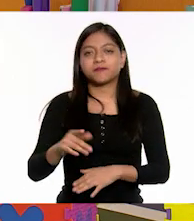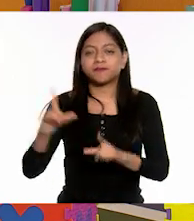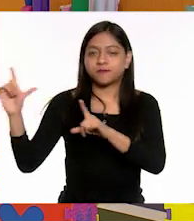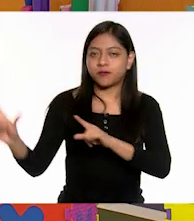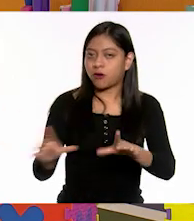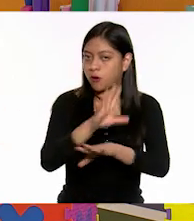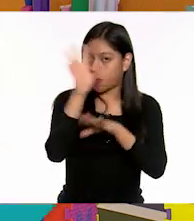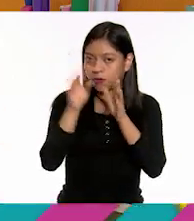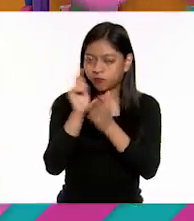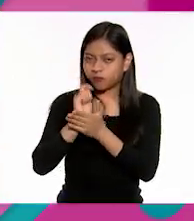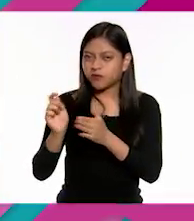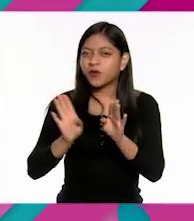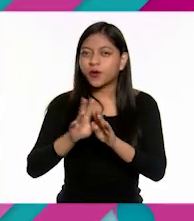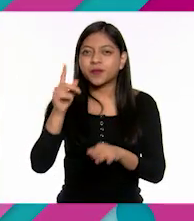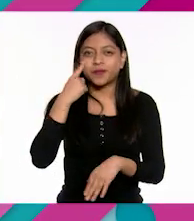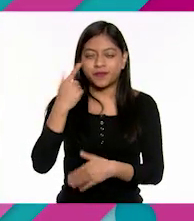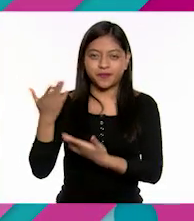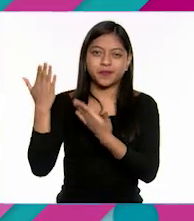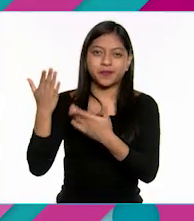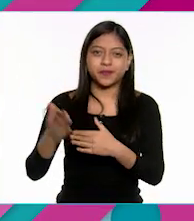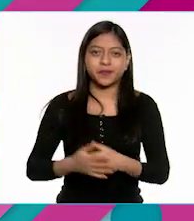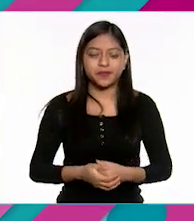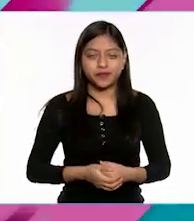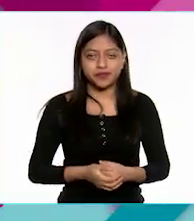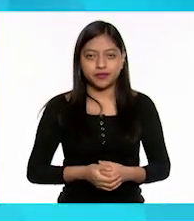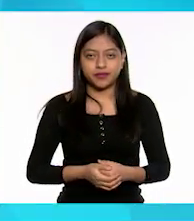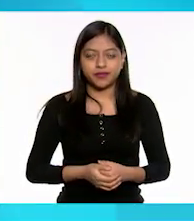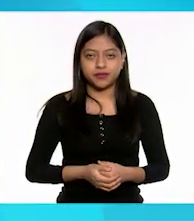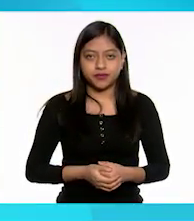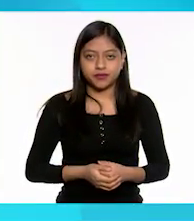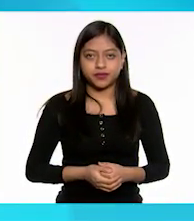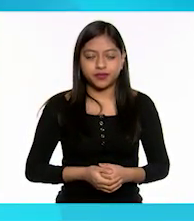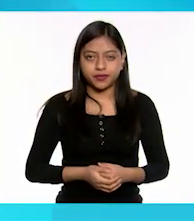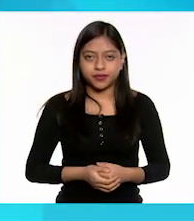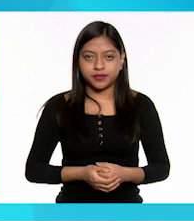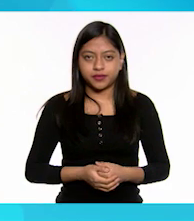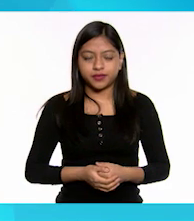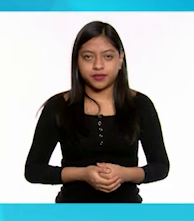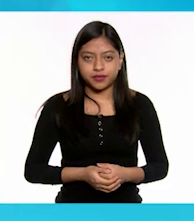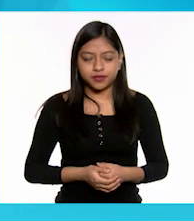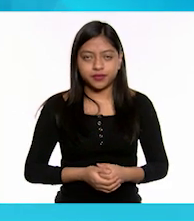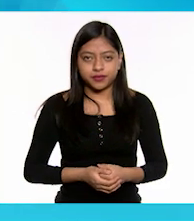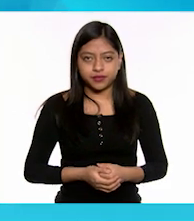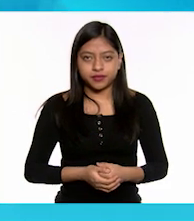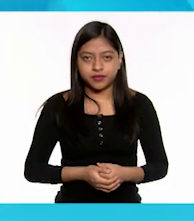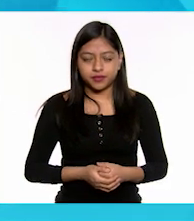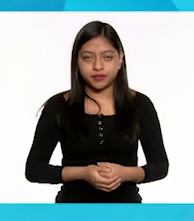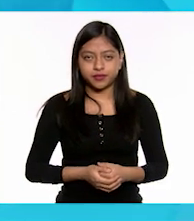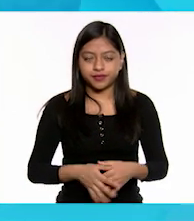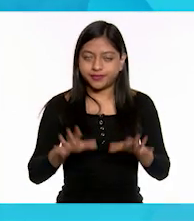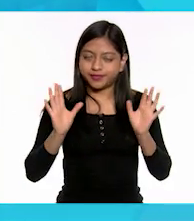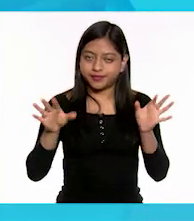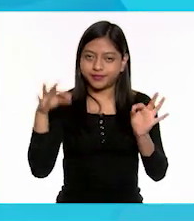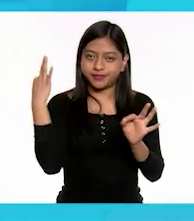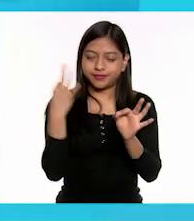ya completo vamos a verlo que está ahí están las